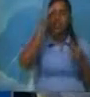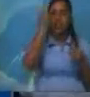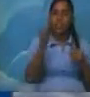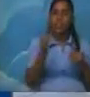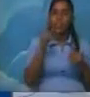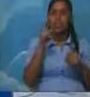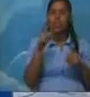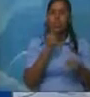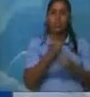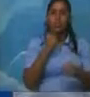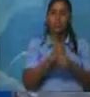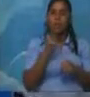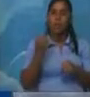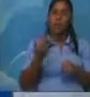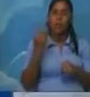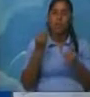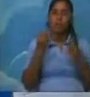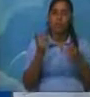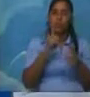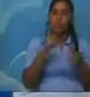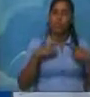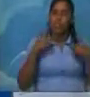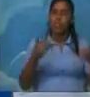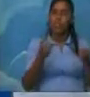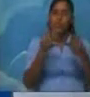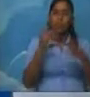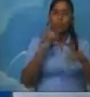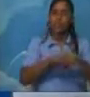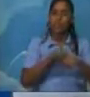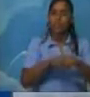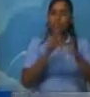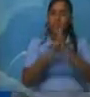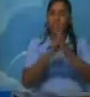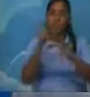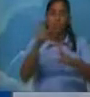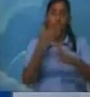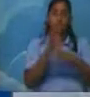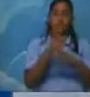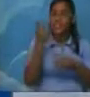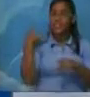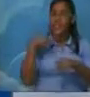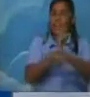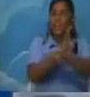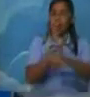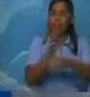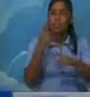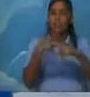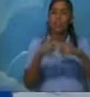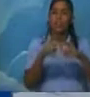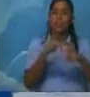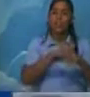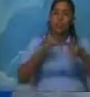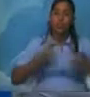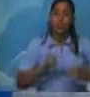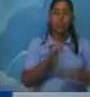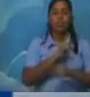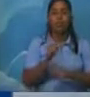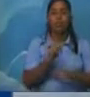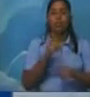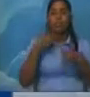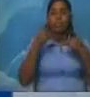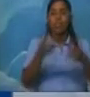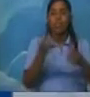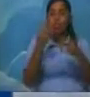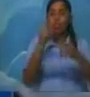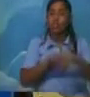no tu trabajo vale mucho no le dediques mucho tiempo a la oración tienes que cuidar eh eh de tus hijos no le dediques